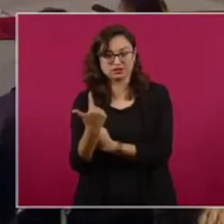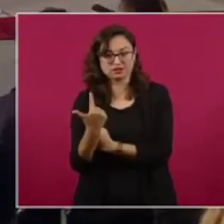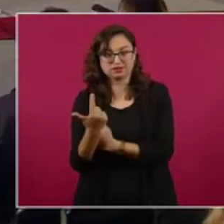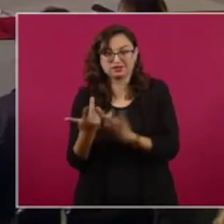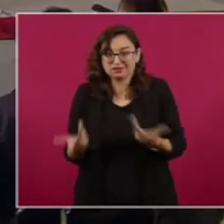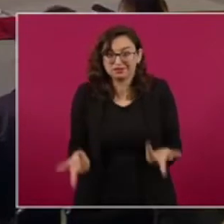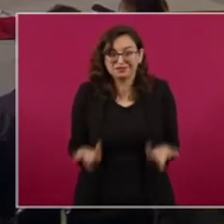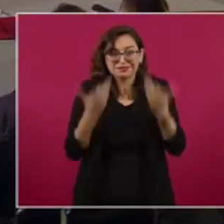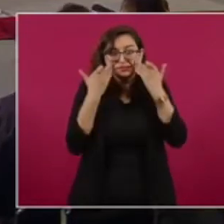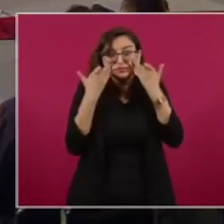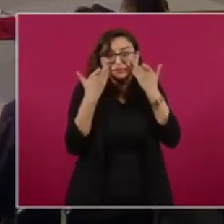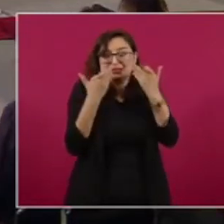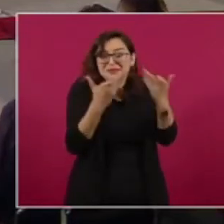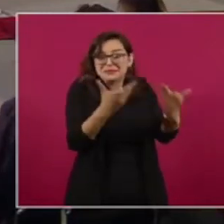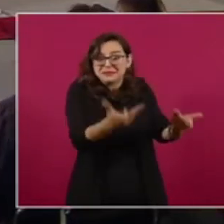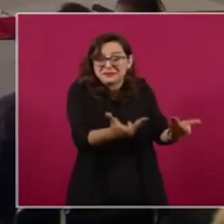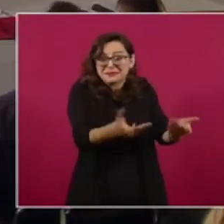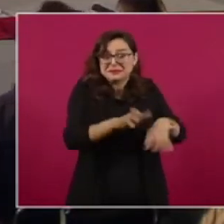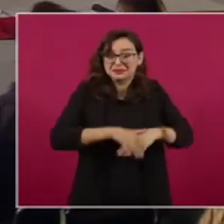Aquí está